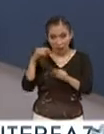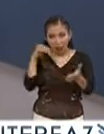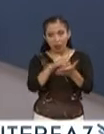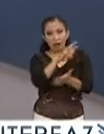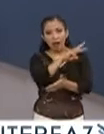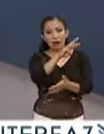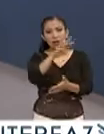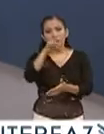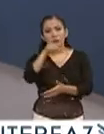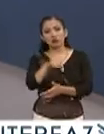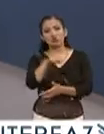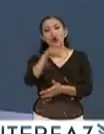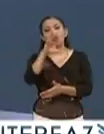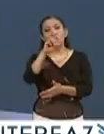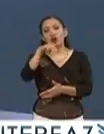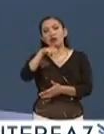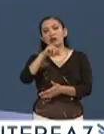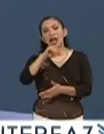en